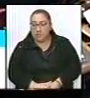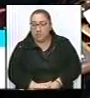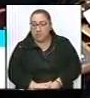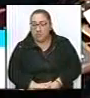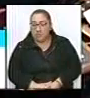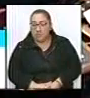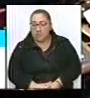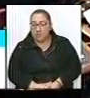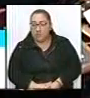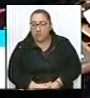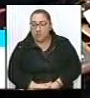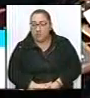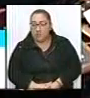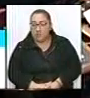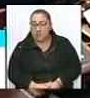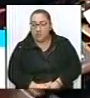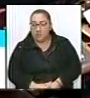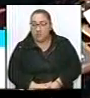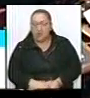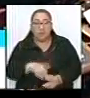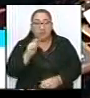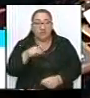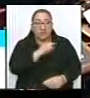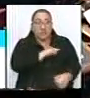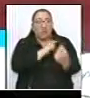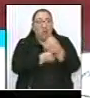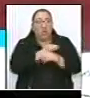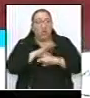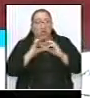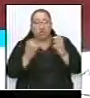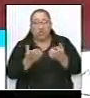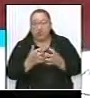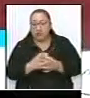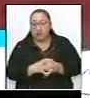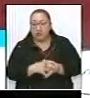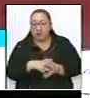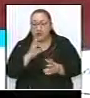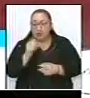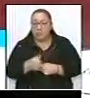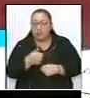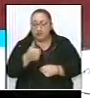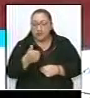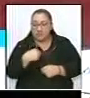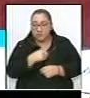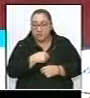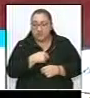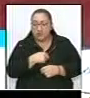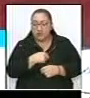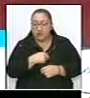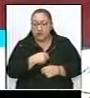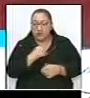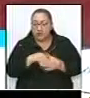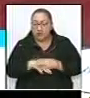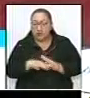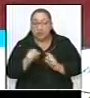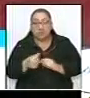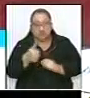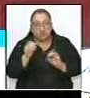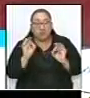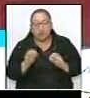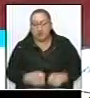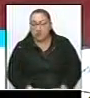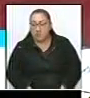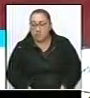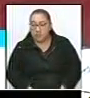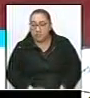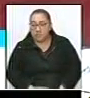Congreso. Esta es la cocina, la casa del poder realmente. Y creo como principio que coincidimos, pero no en el contenido, sino en el principio, a